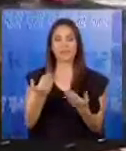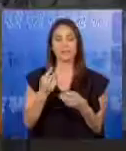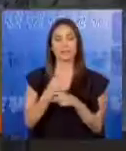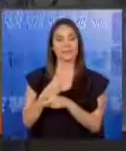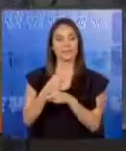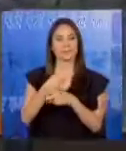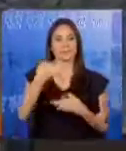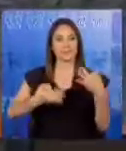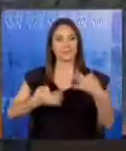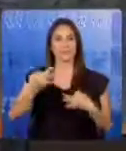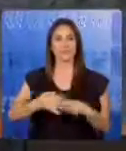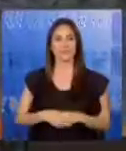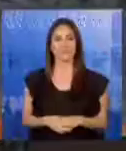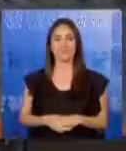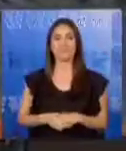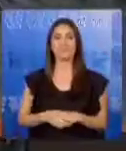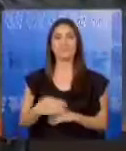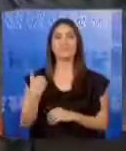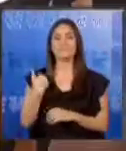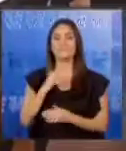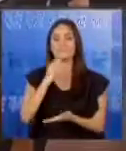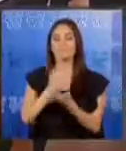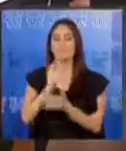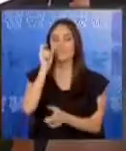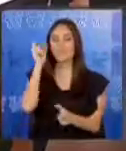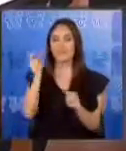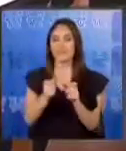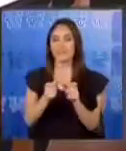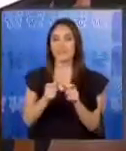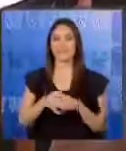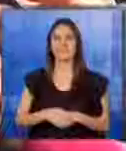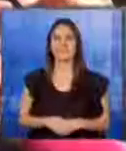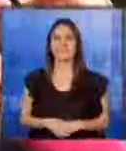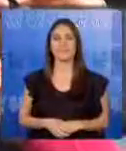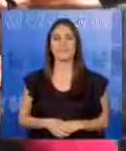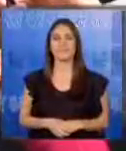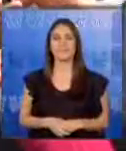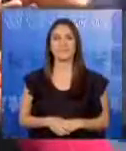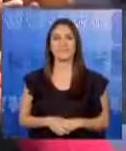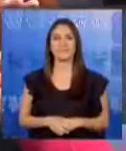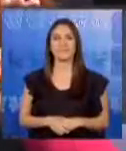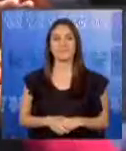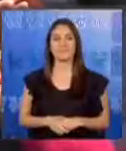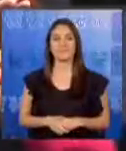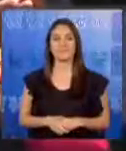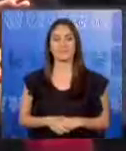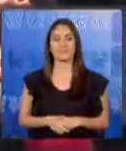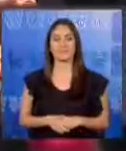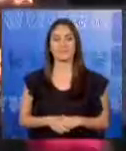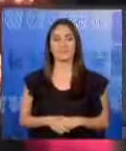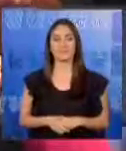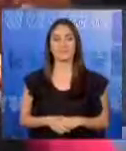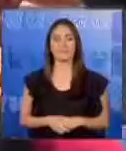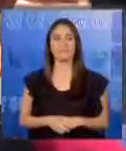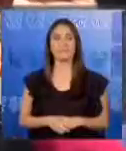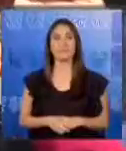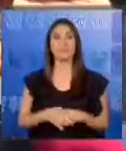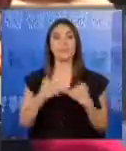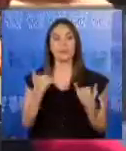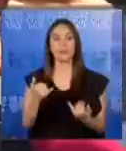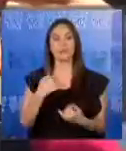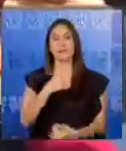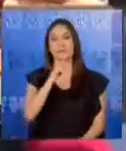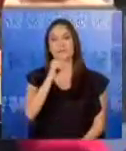El Consejo de la Judicatura suspendió en funciones al fiscal del caso, segundo Timban Lombo. Me notifican informándome que he cometido